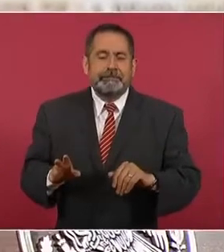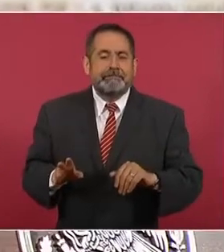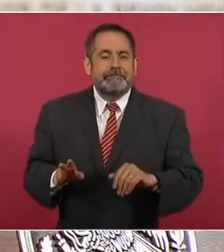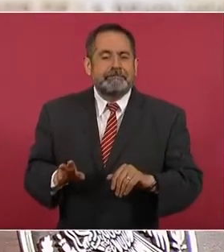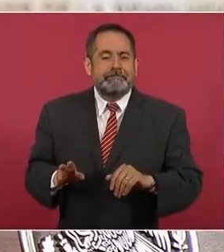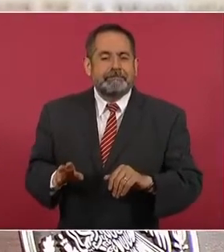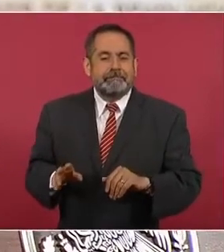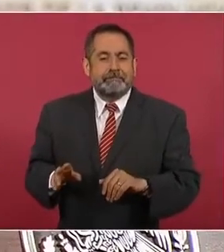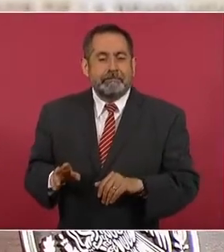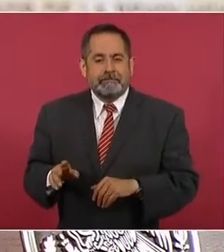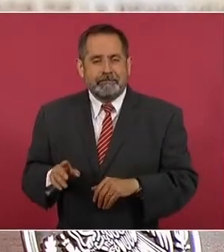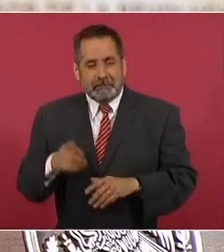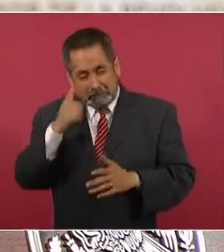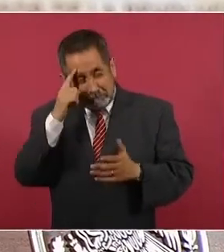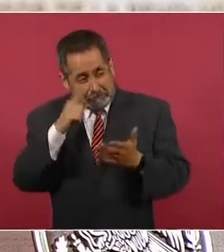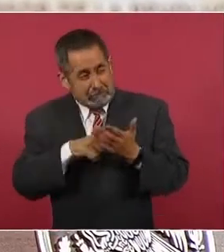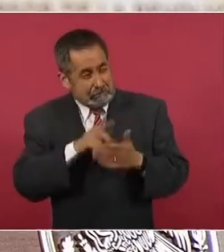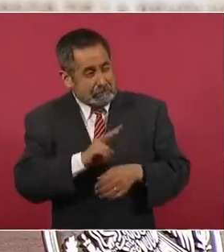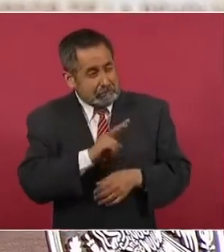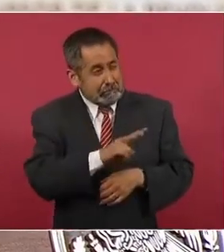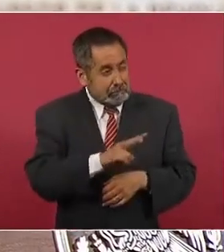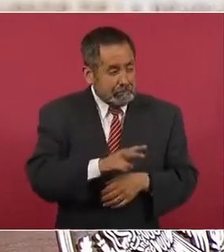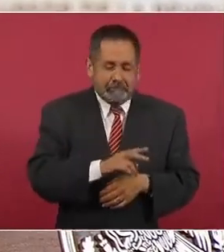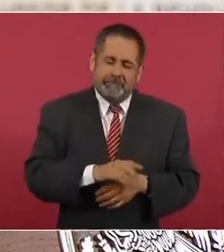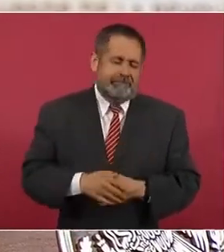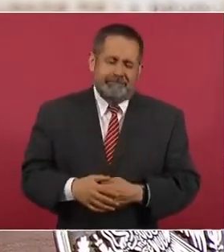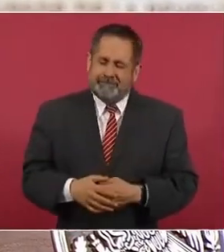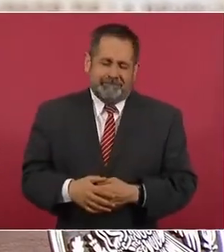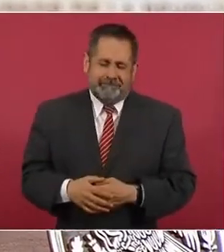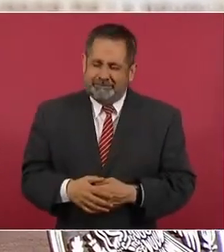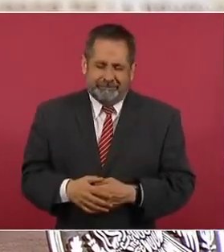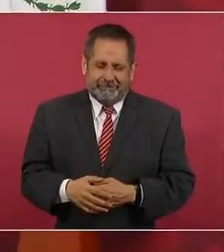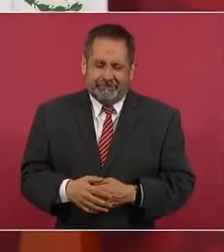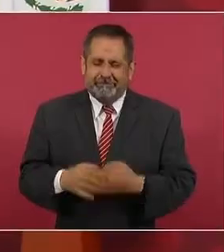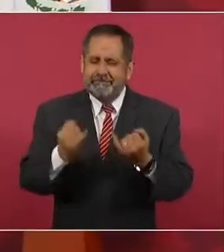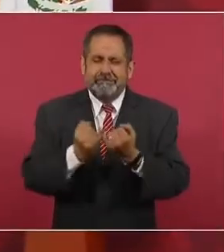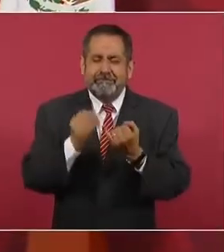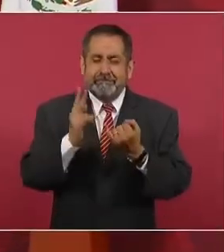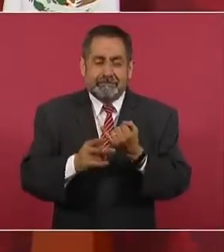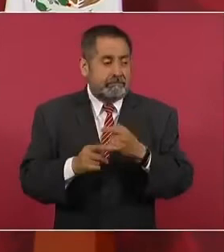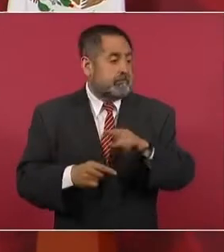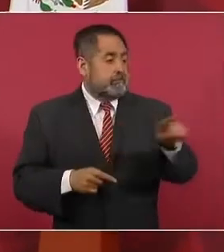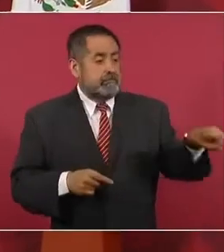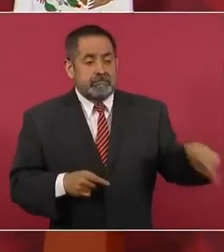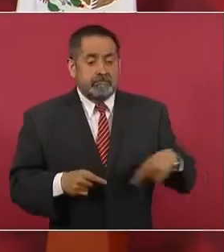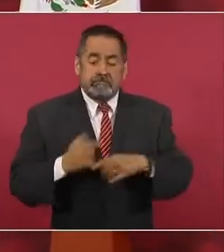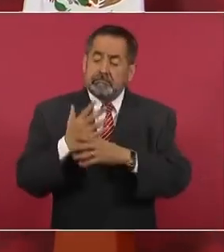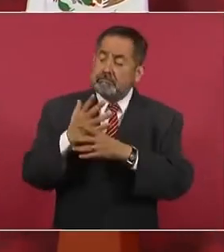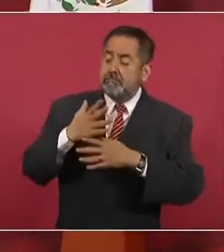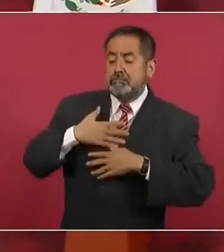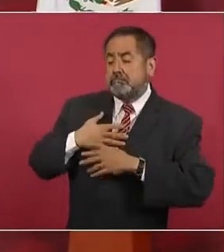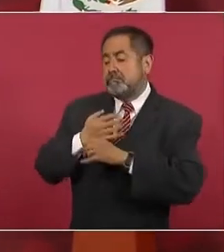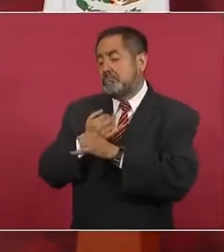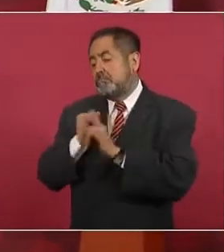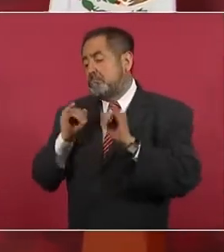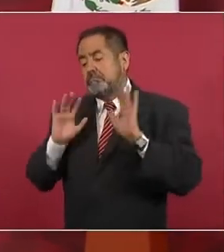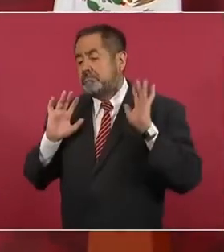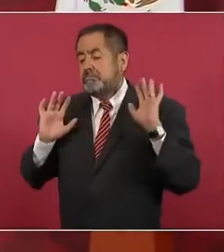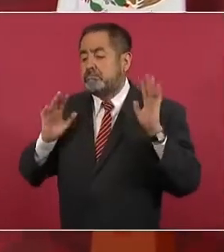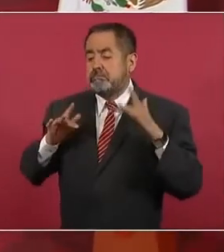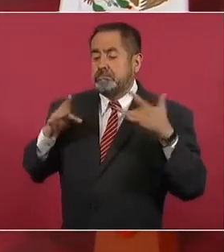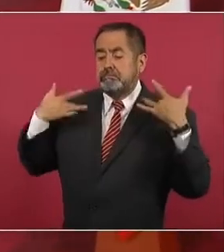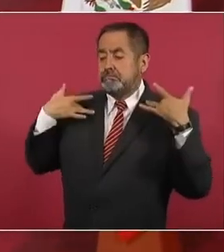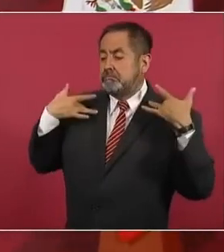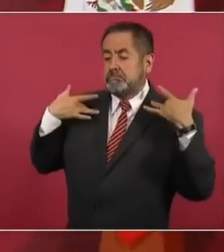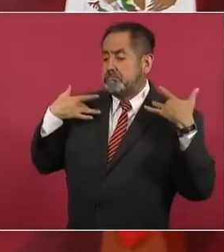así están estos. Somos independientes, no tomamos partido, o